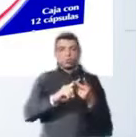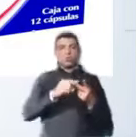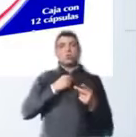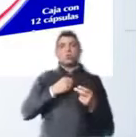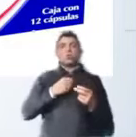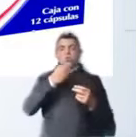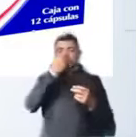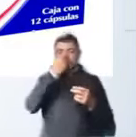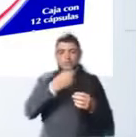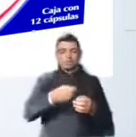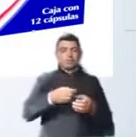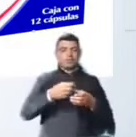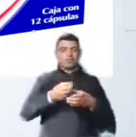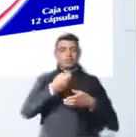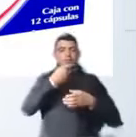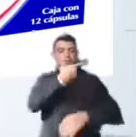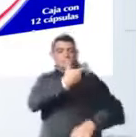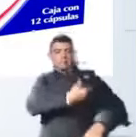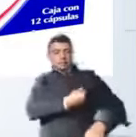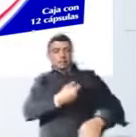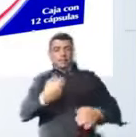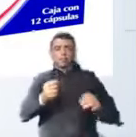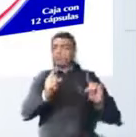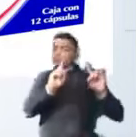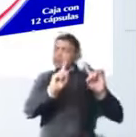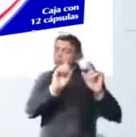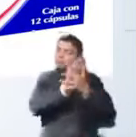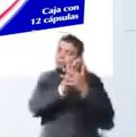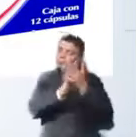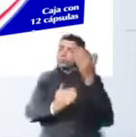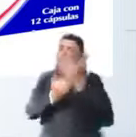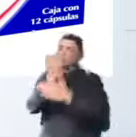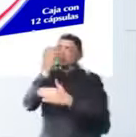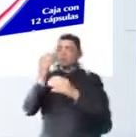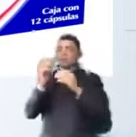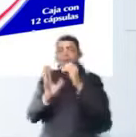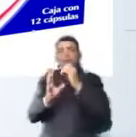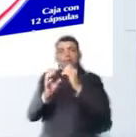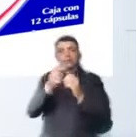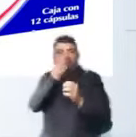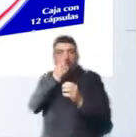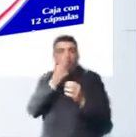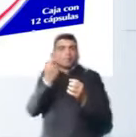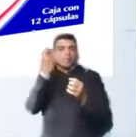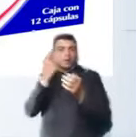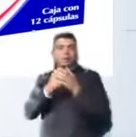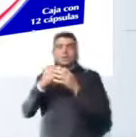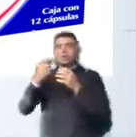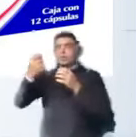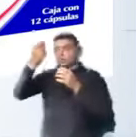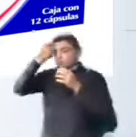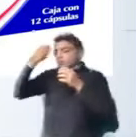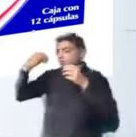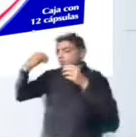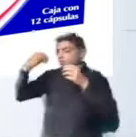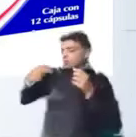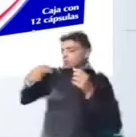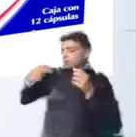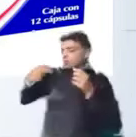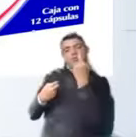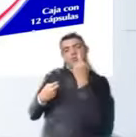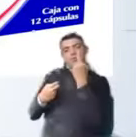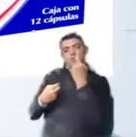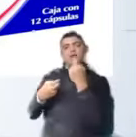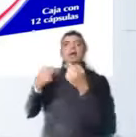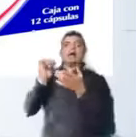Lo que pasa es que no tenemos una memoria inmunológica de esta, no tenemos una memoria vírica de esta. Por eso es que ha tenido algunos casos.